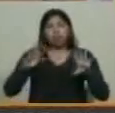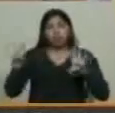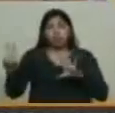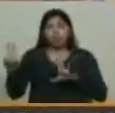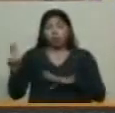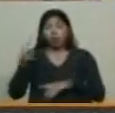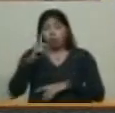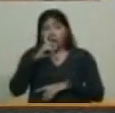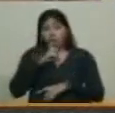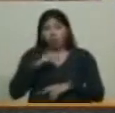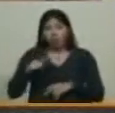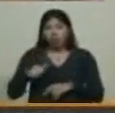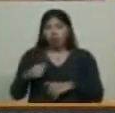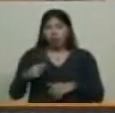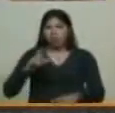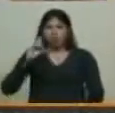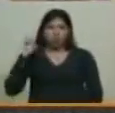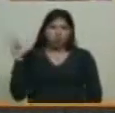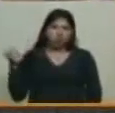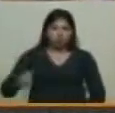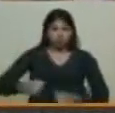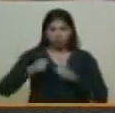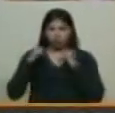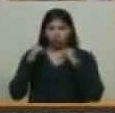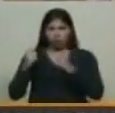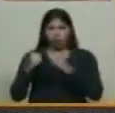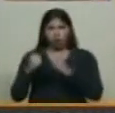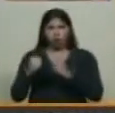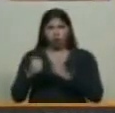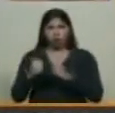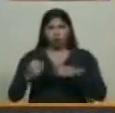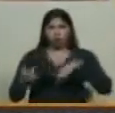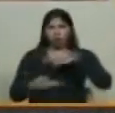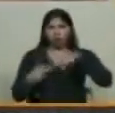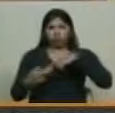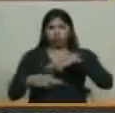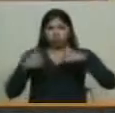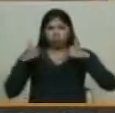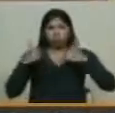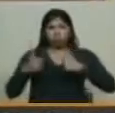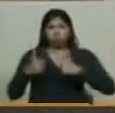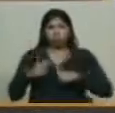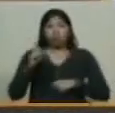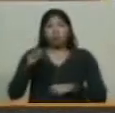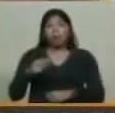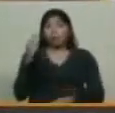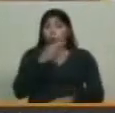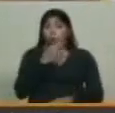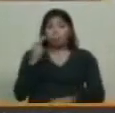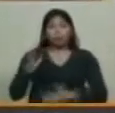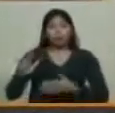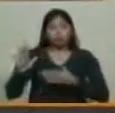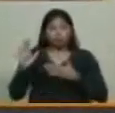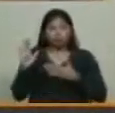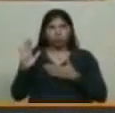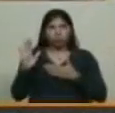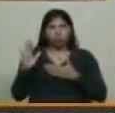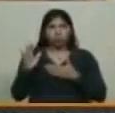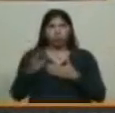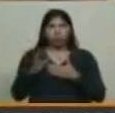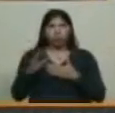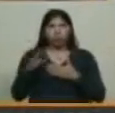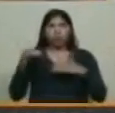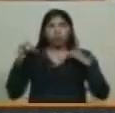esta Guarenas rebelde y redenta, patriótica y revolucionaria, y además a comprometernos en una celebración por todo lo alto